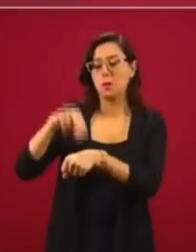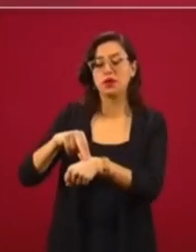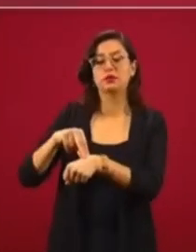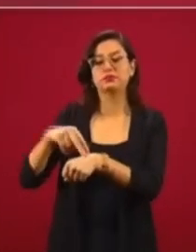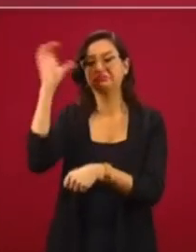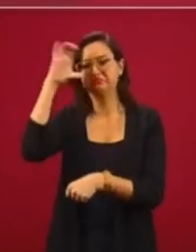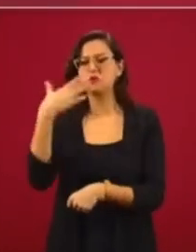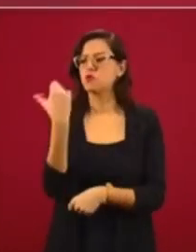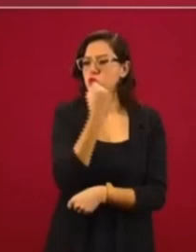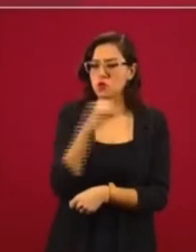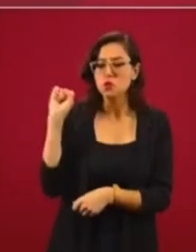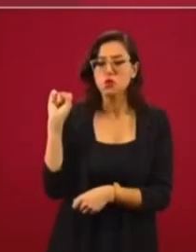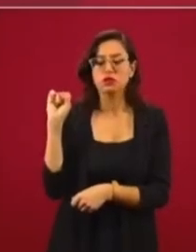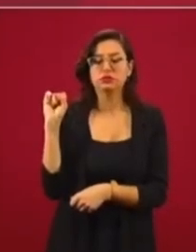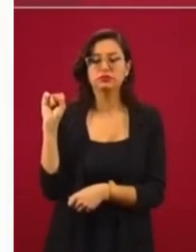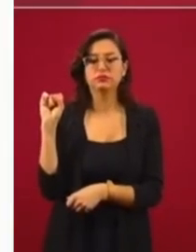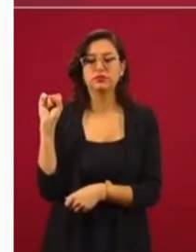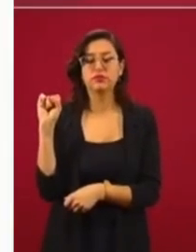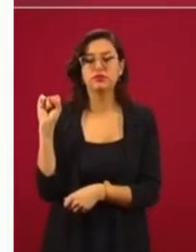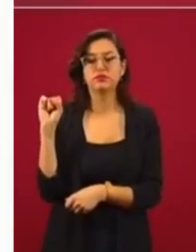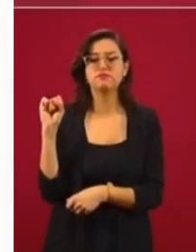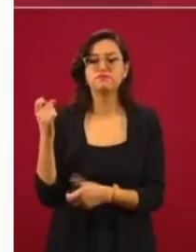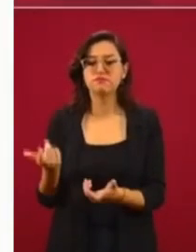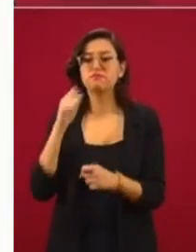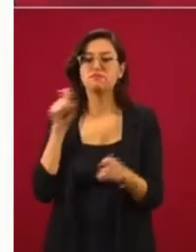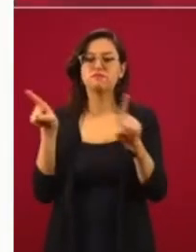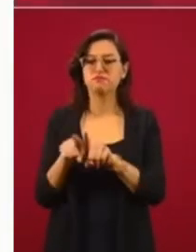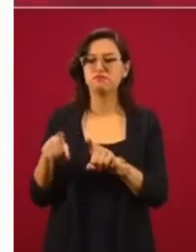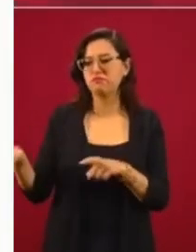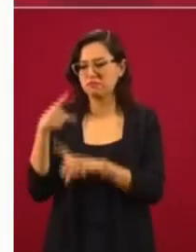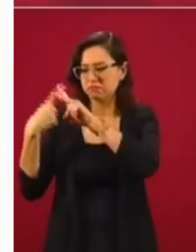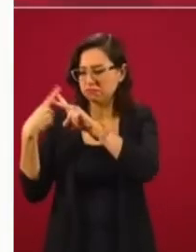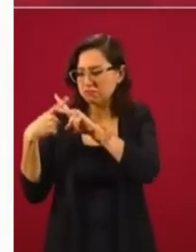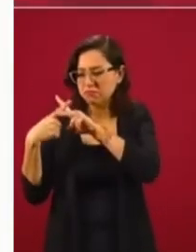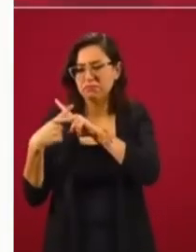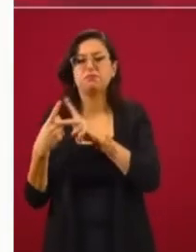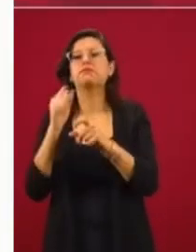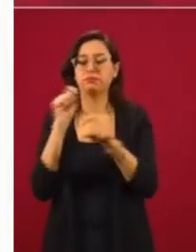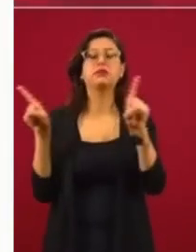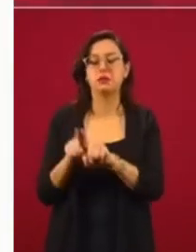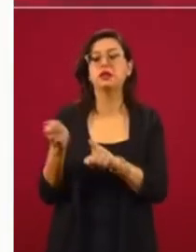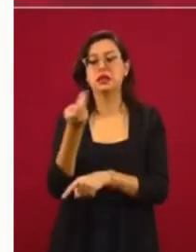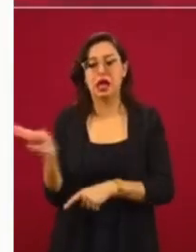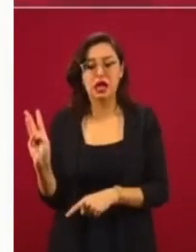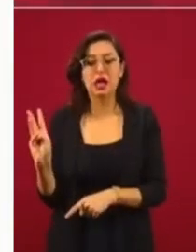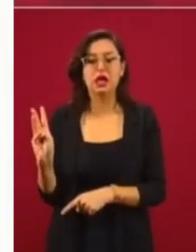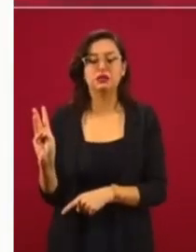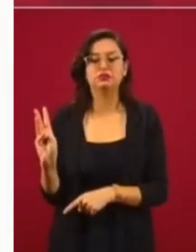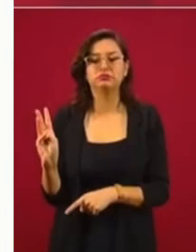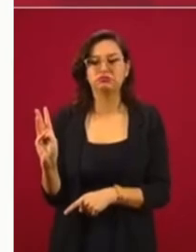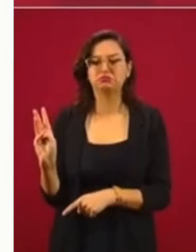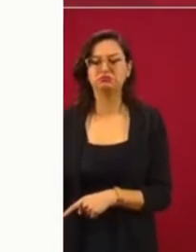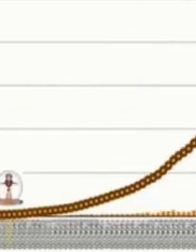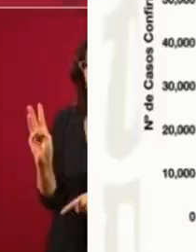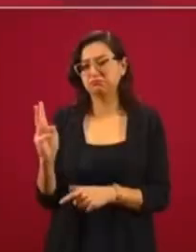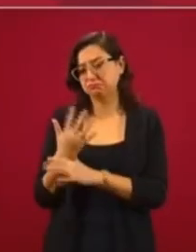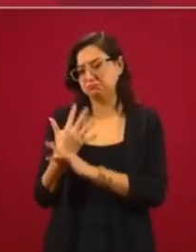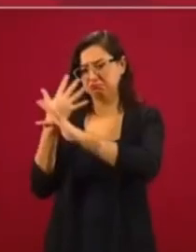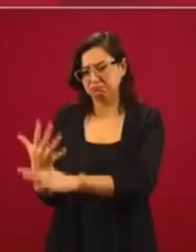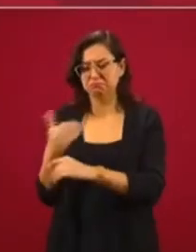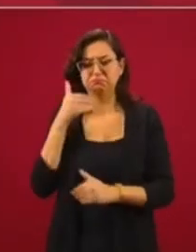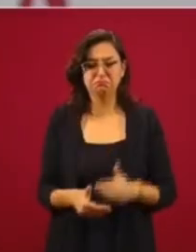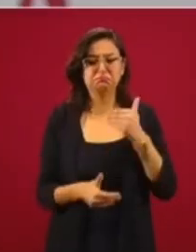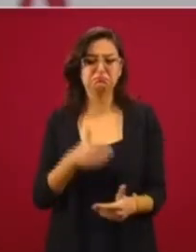los especialistas, los científicos y también los que están haciendo las proyecciones, matemáticos, vamos